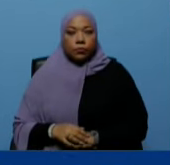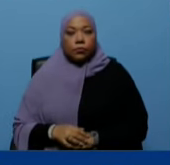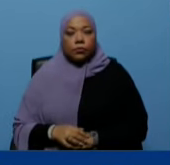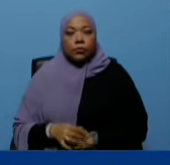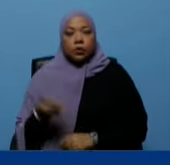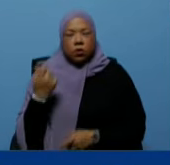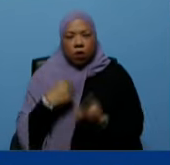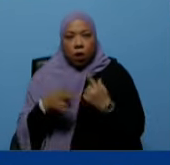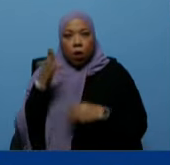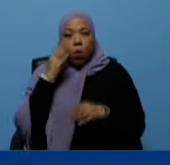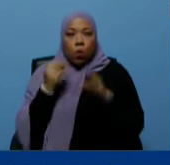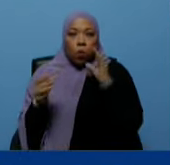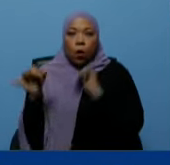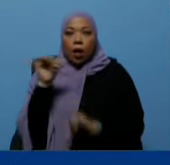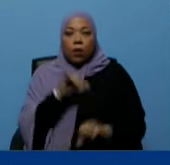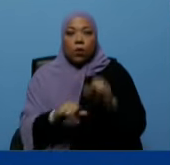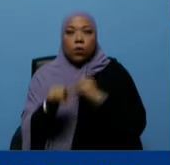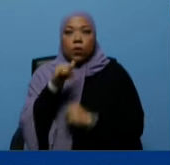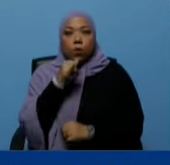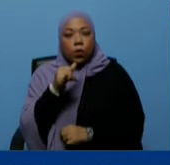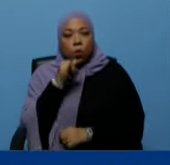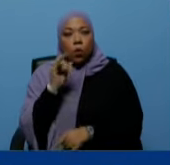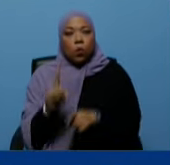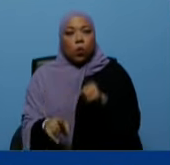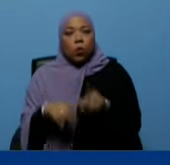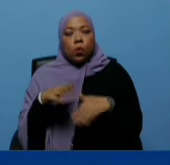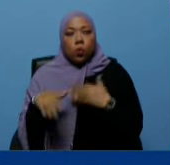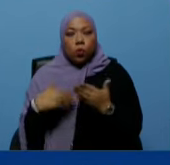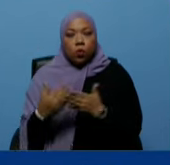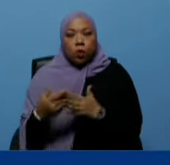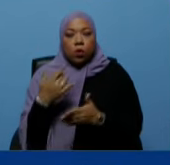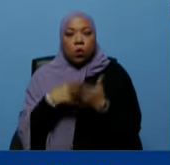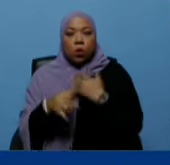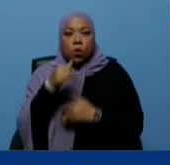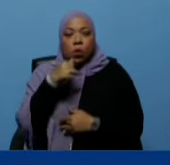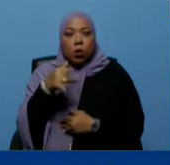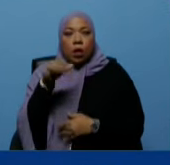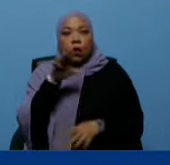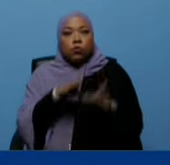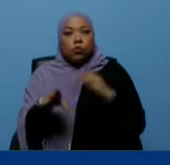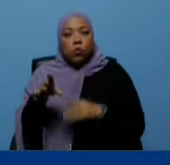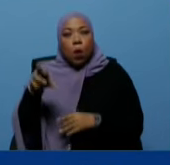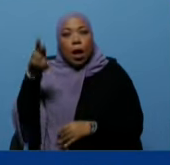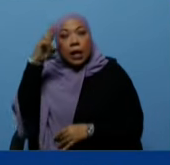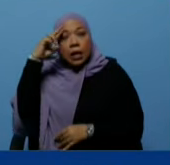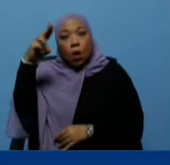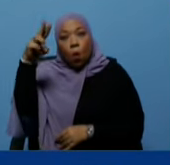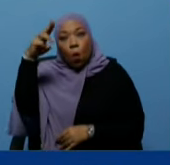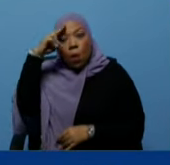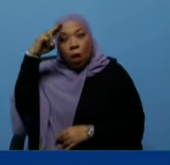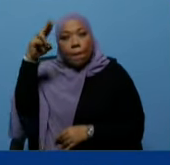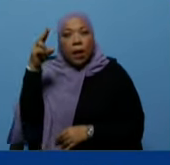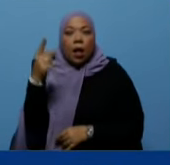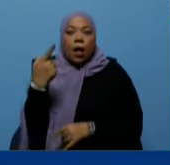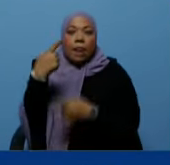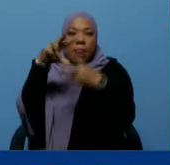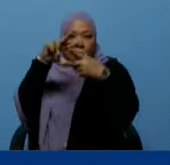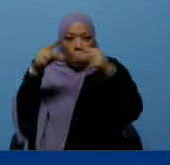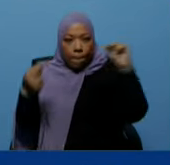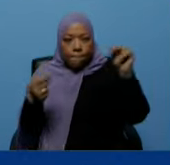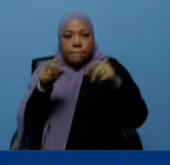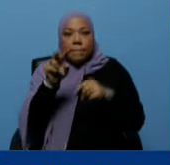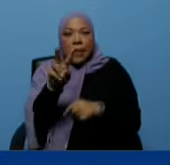el espectro autista o lo que es la trisomía por el síndrome de Down, trisomía 21,